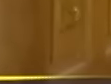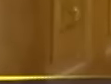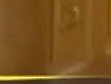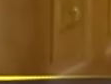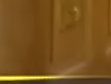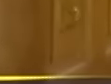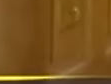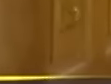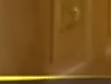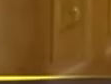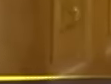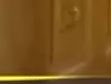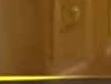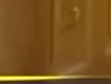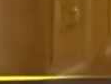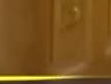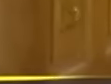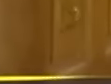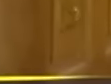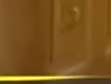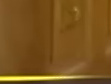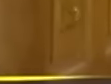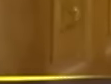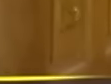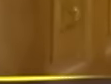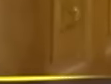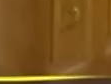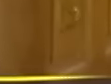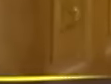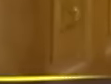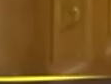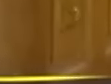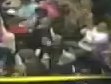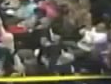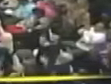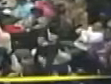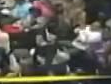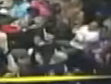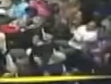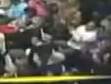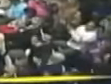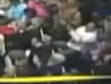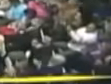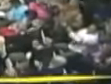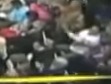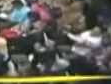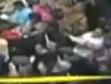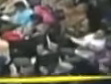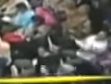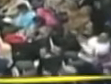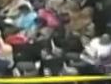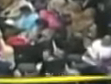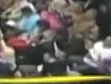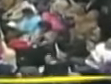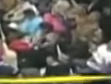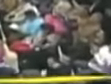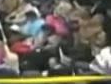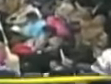aprobado 74 leyes debidamente consultadas con la sociedad civil, con el movimiento